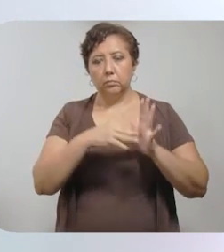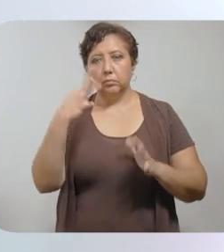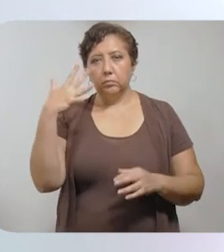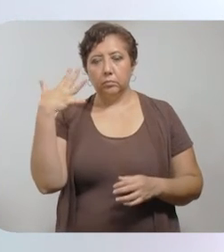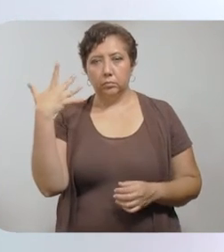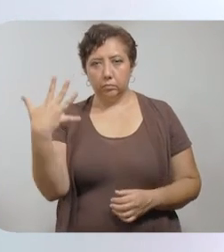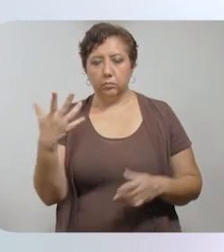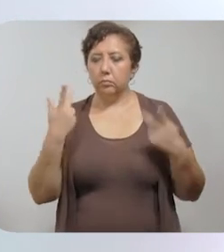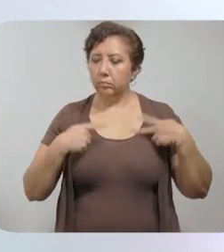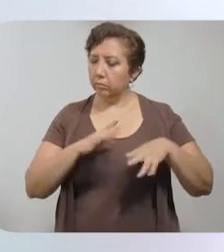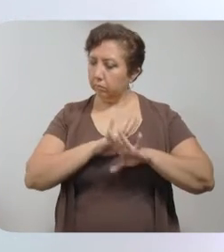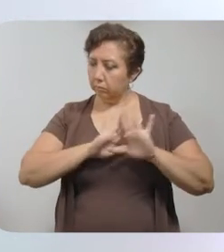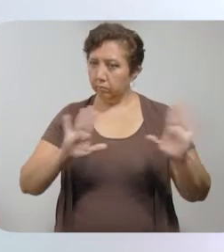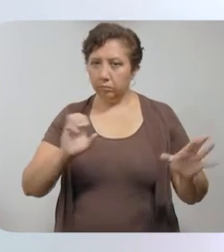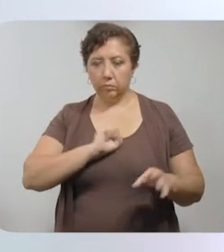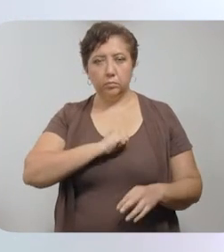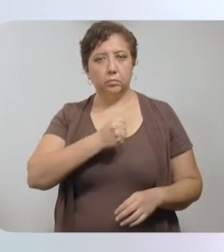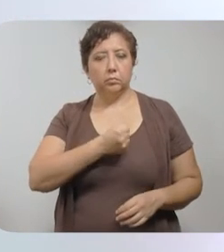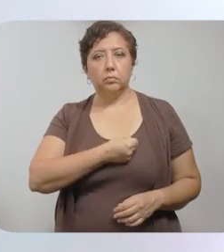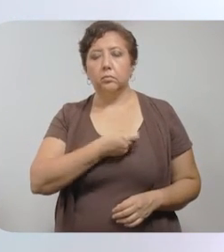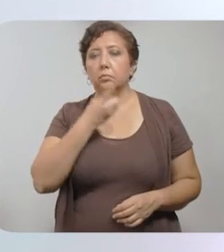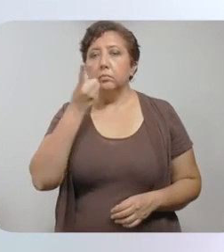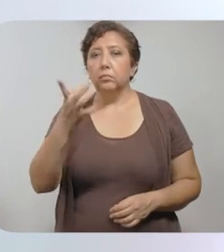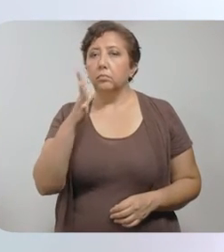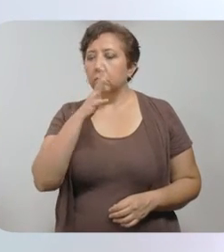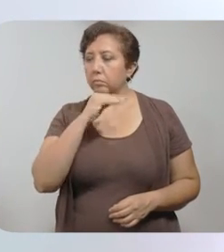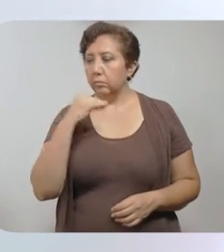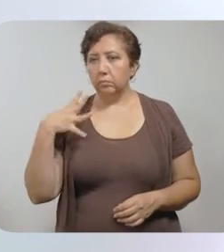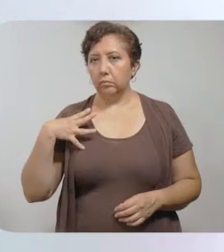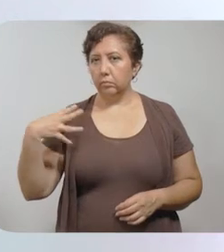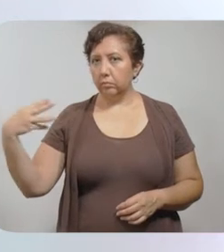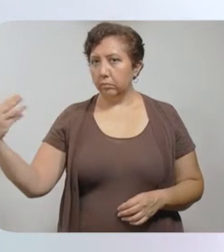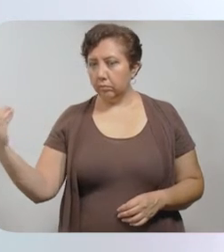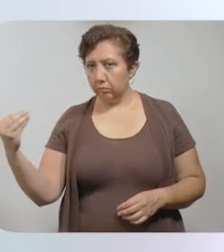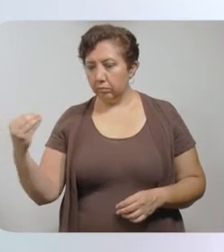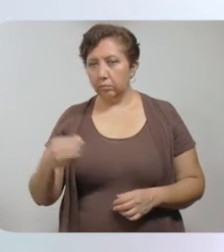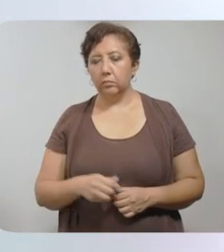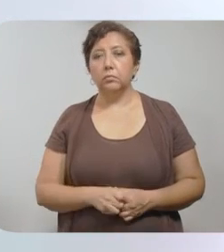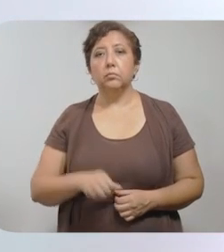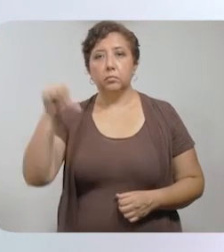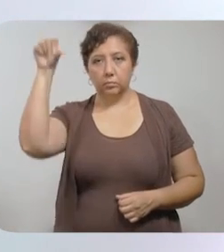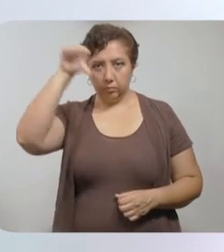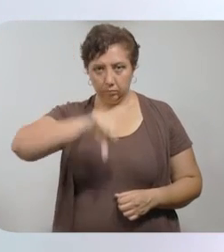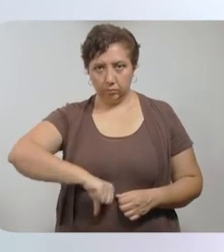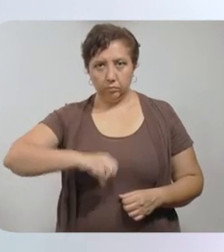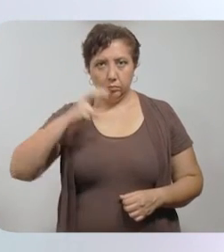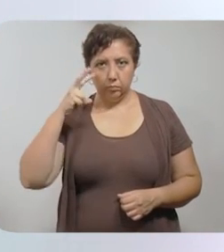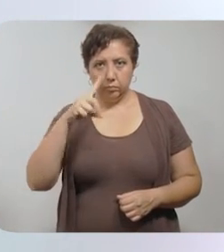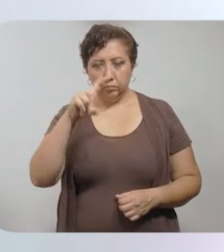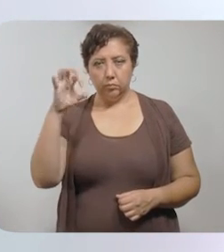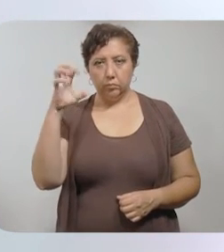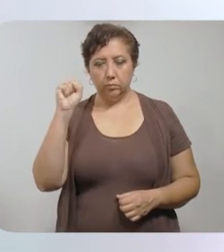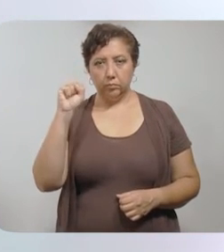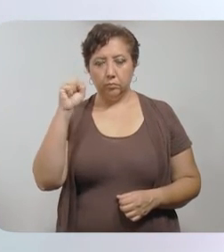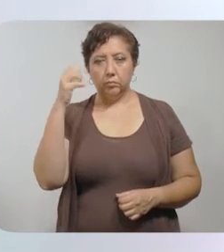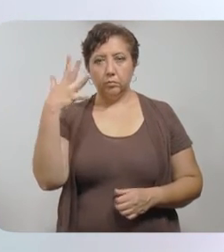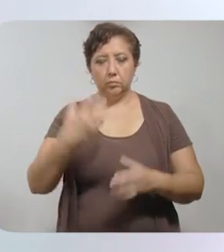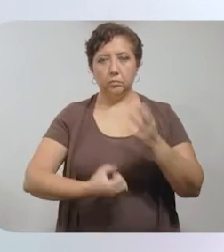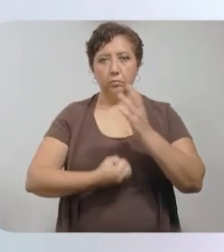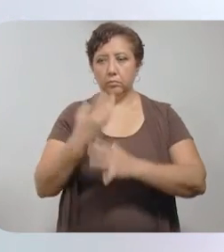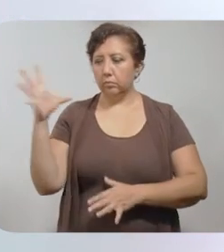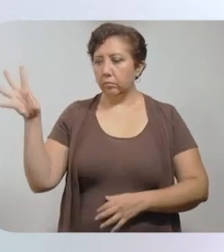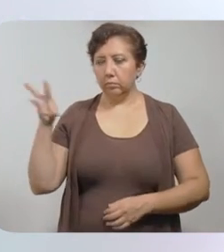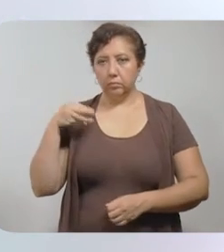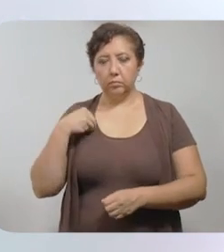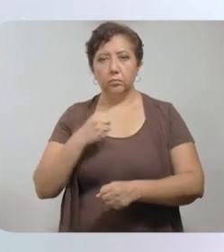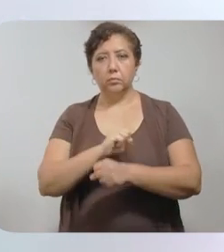5.055 pacientes ya se recuperaron, no presentan síntomas ni pueden contagiar. Hoy se detectaron 165 nuevos